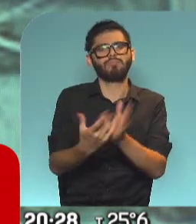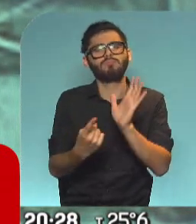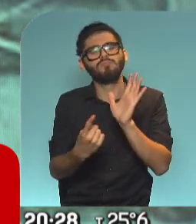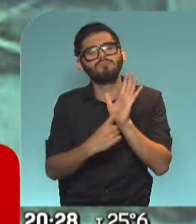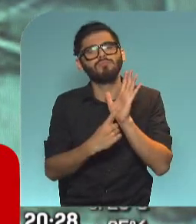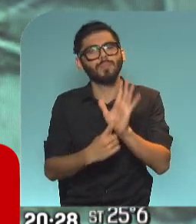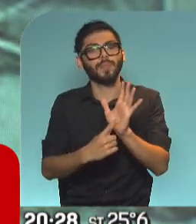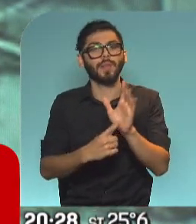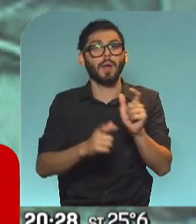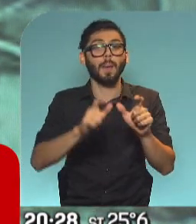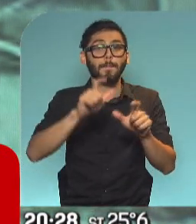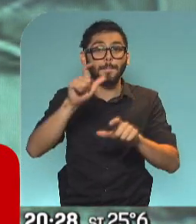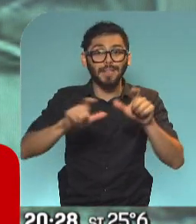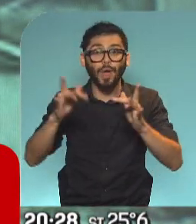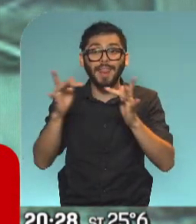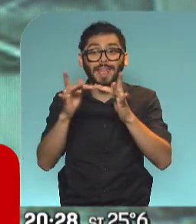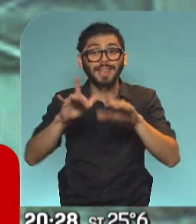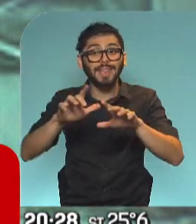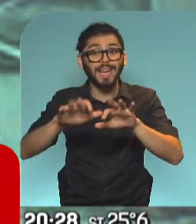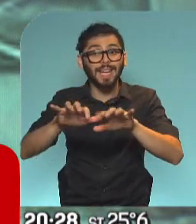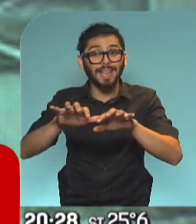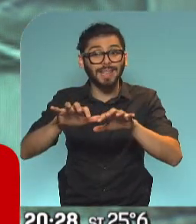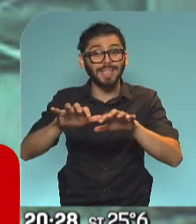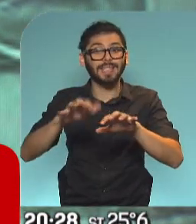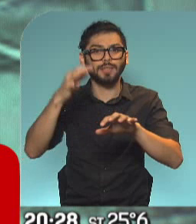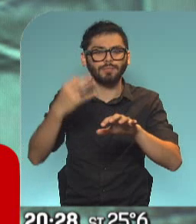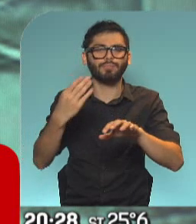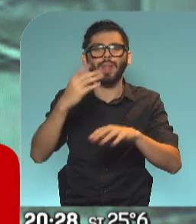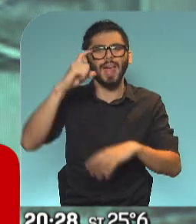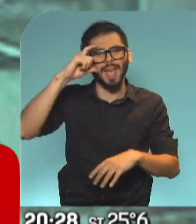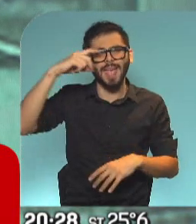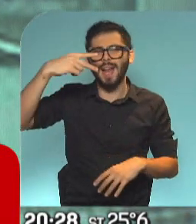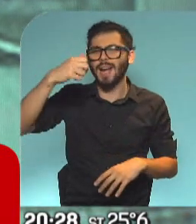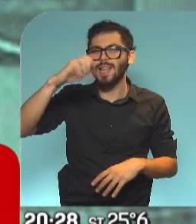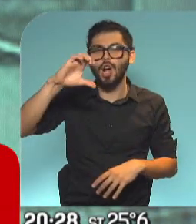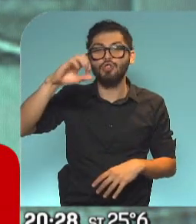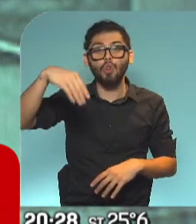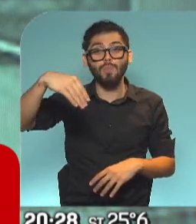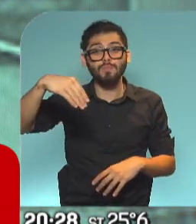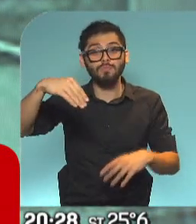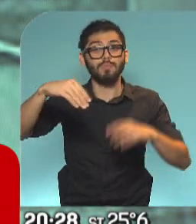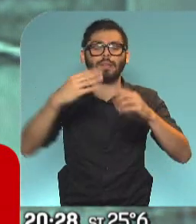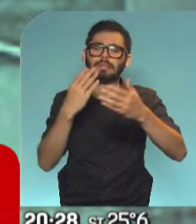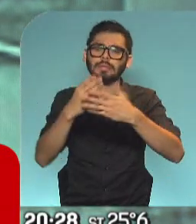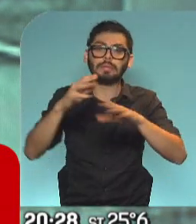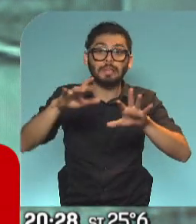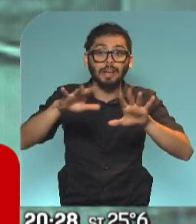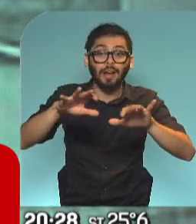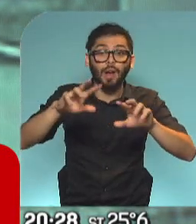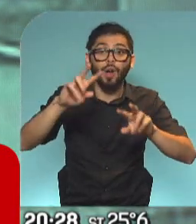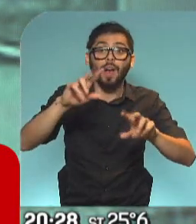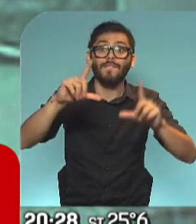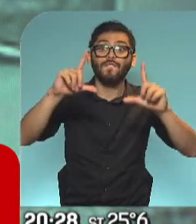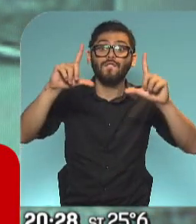impida a los buscadores de Internet y sobre todo le pidió al ENACOM que suspenda la posibilidad de la difusión, de